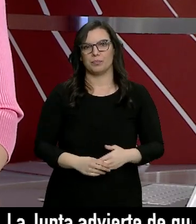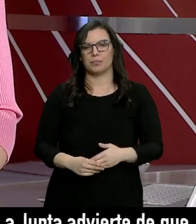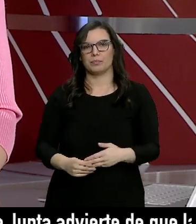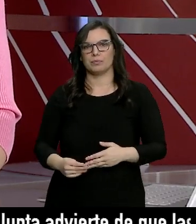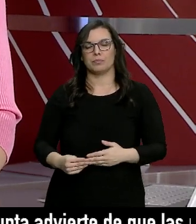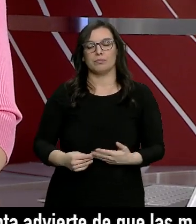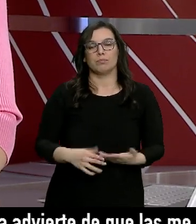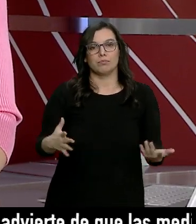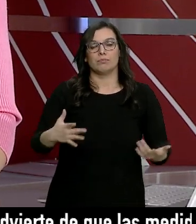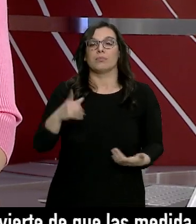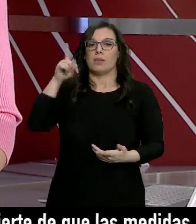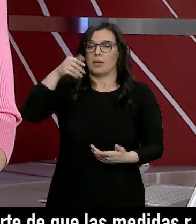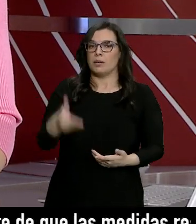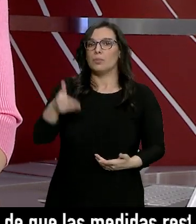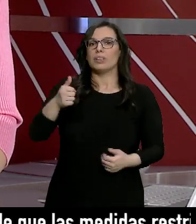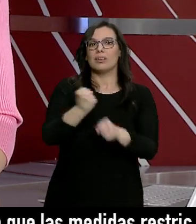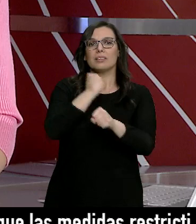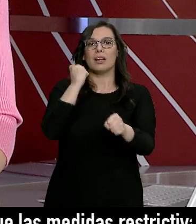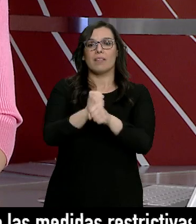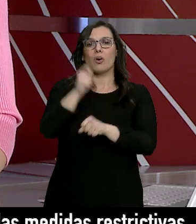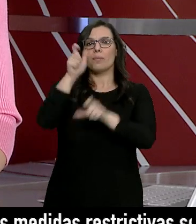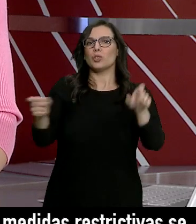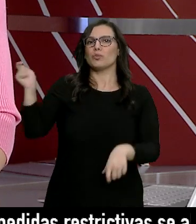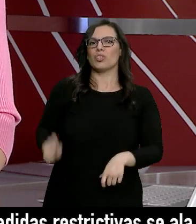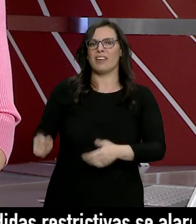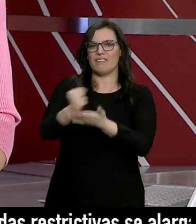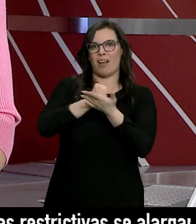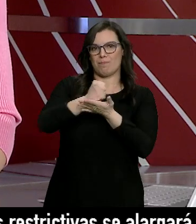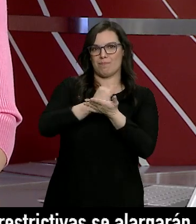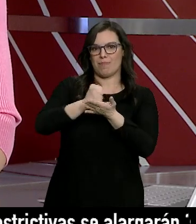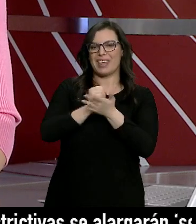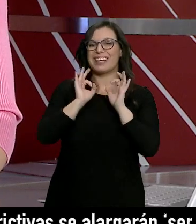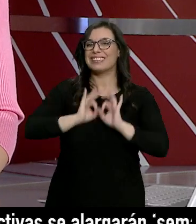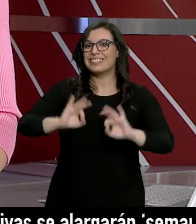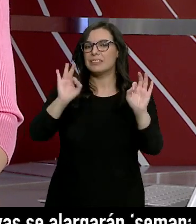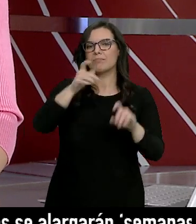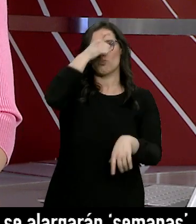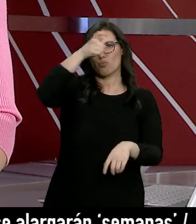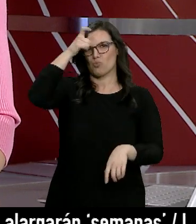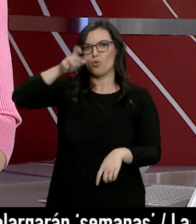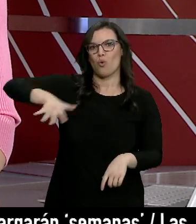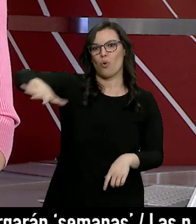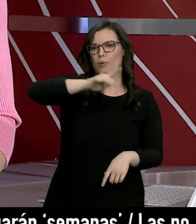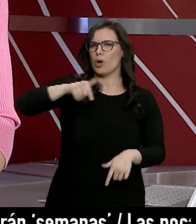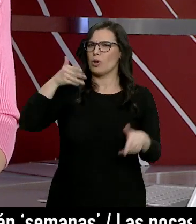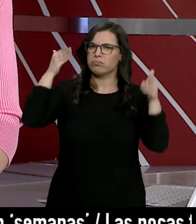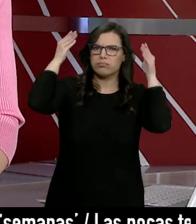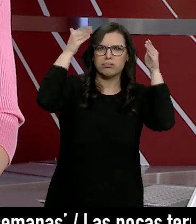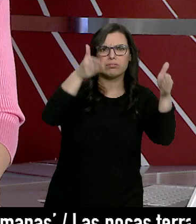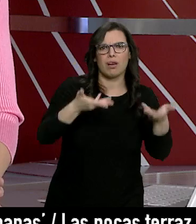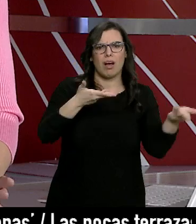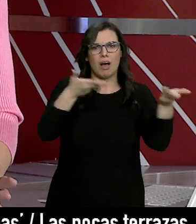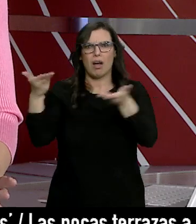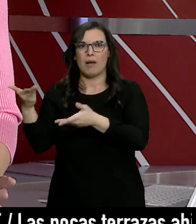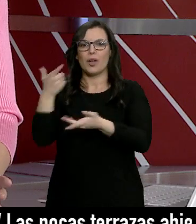Digno de mención es también el trabajo que realizan los farmacéuticos, especialmente en el medio rural, donde se vuelcan con los vecinos.